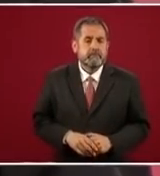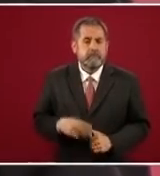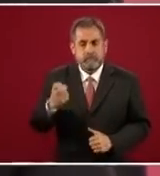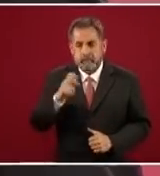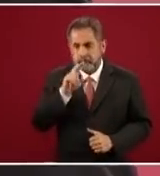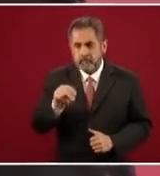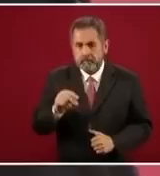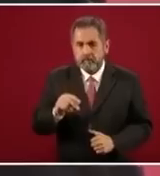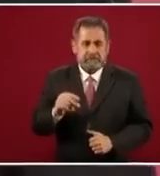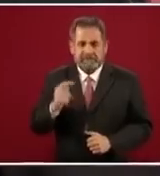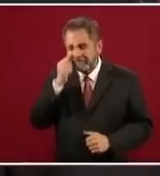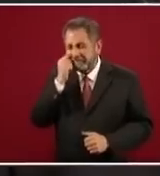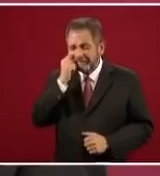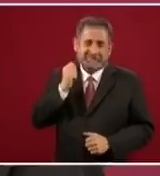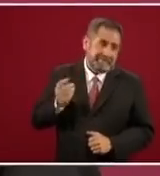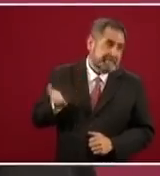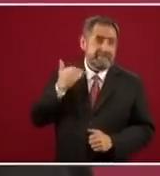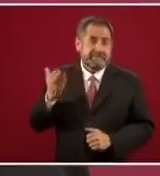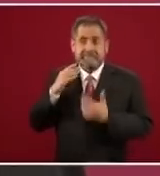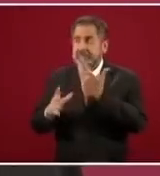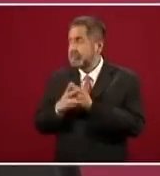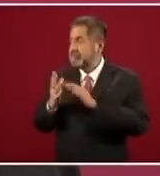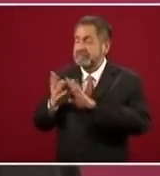Entonces, no es a ver, vámonos.